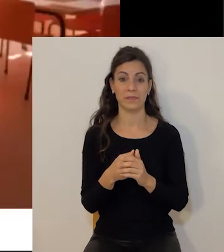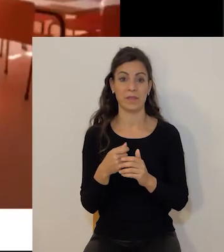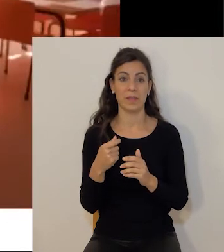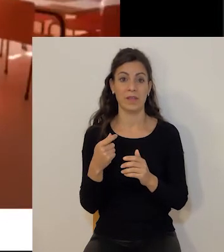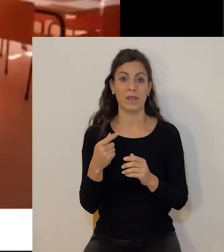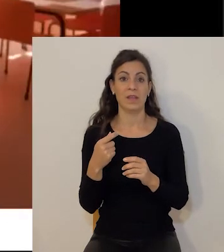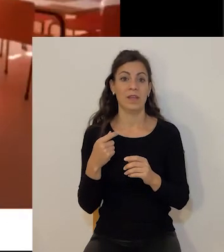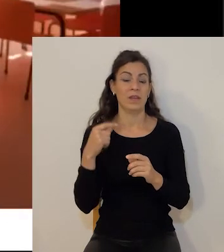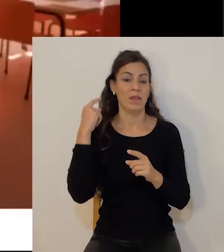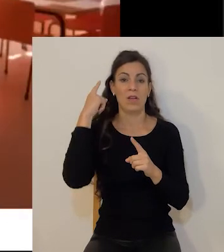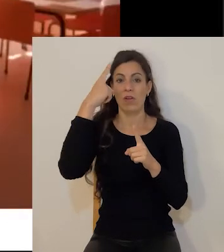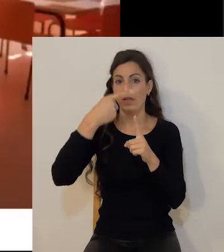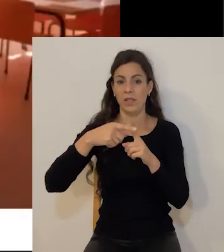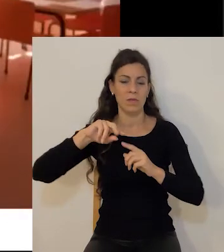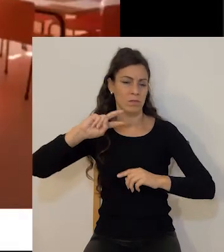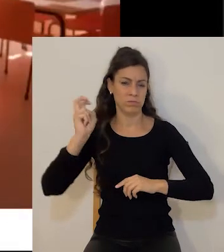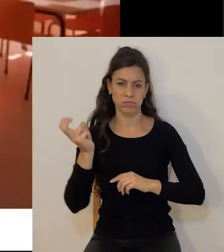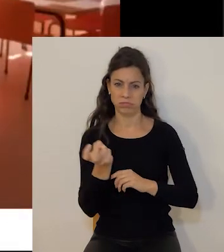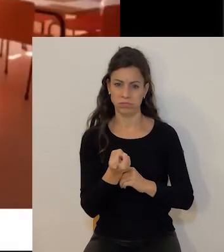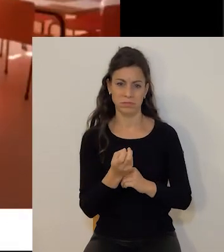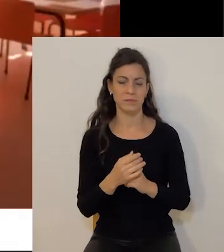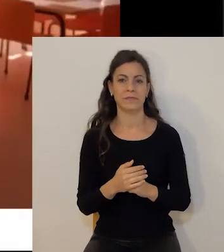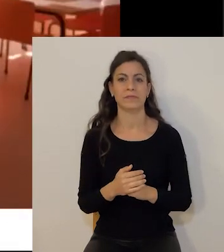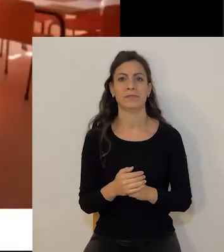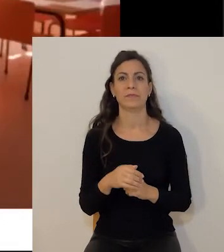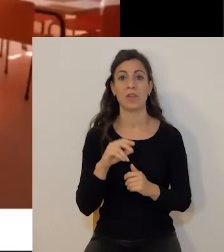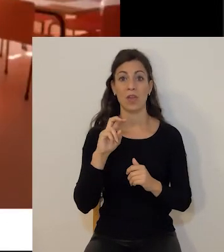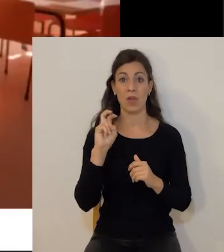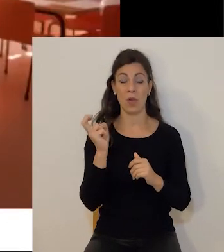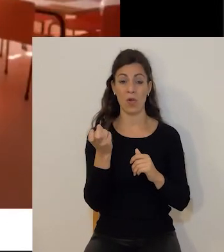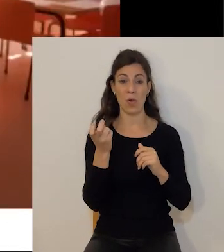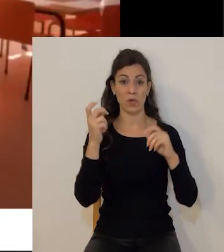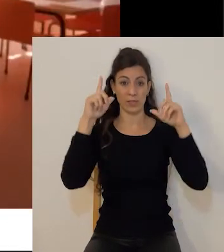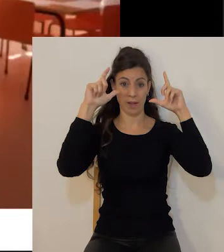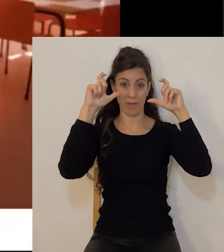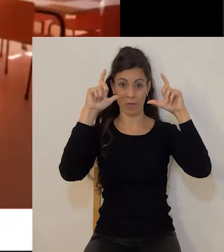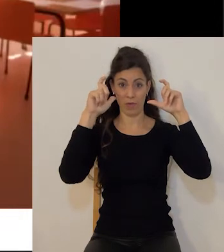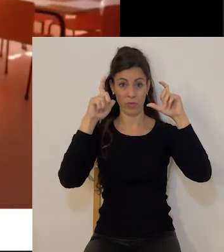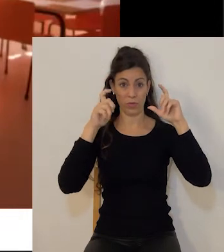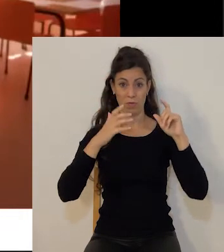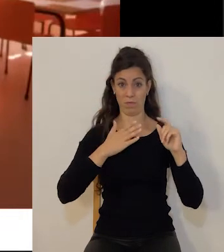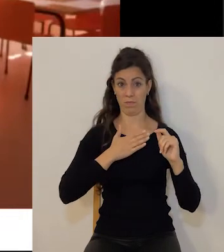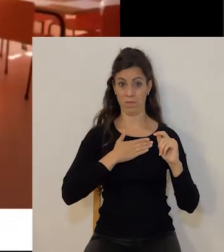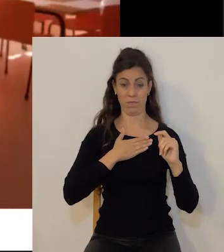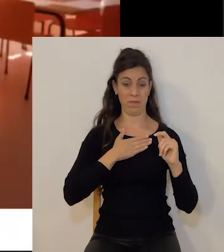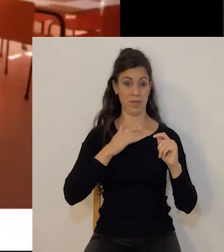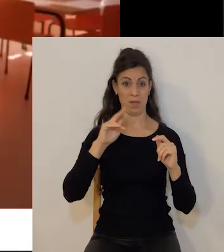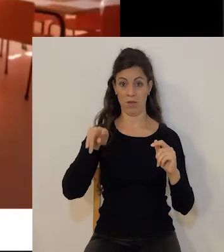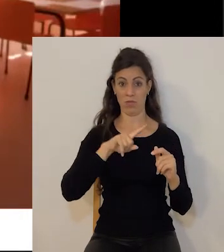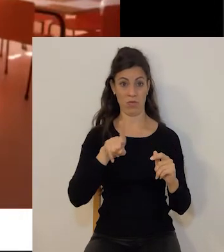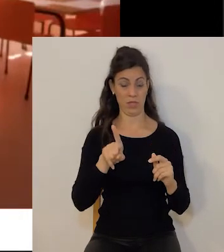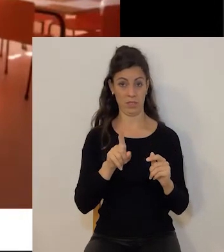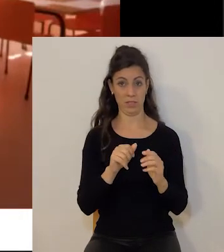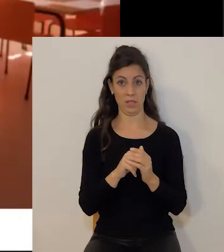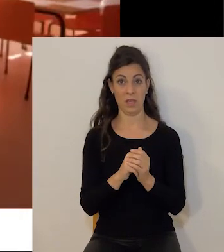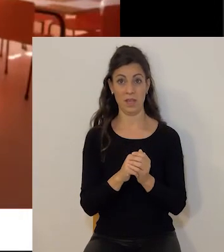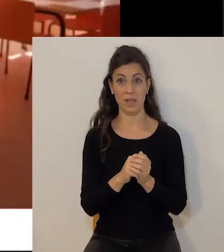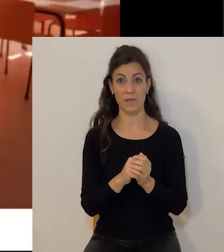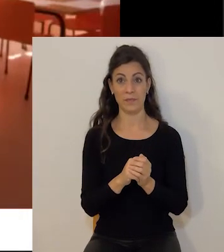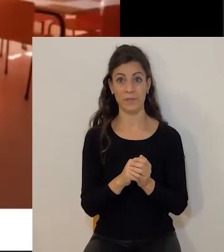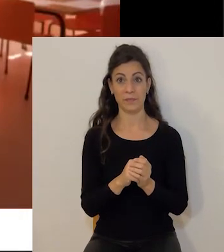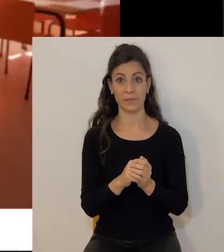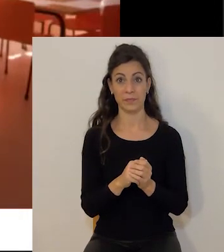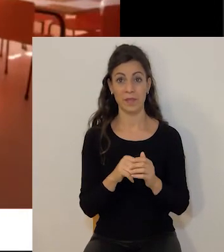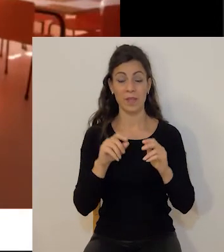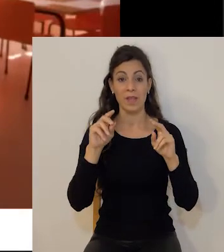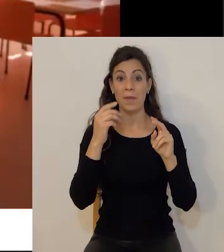muchísimas cosas. Esta es otra fotografía, no es nuestra, es de El Perruco, que es el que hace este juego